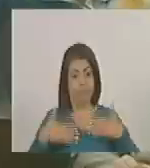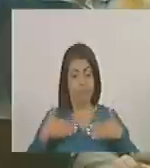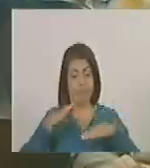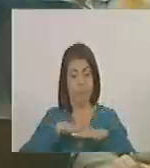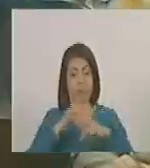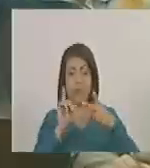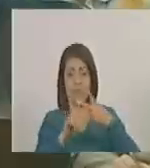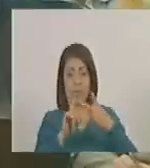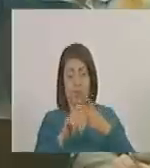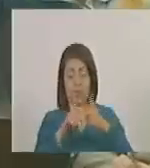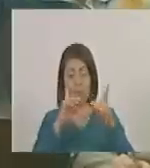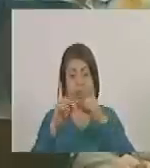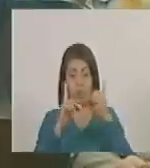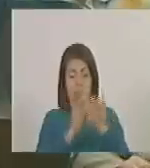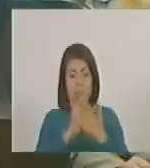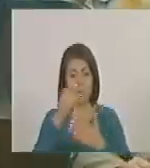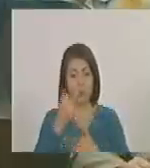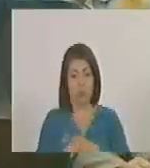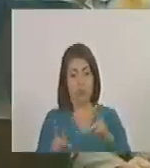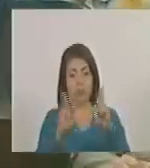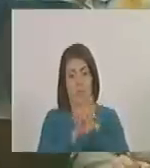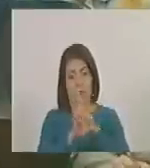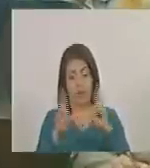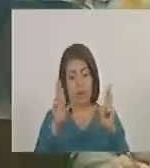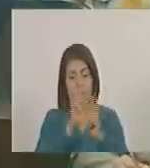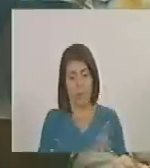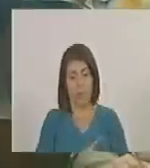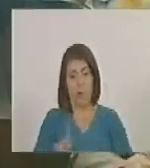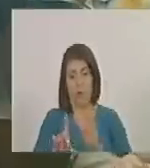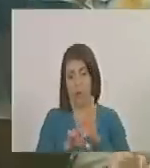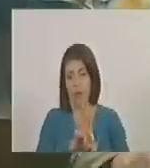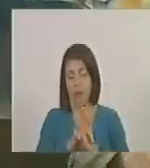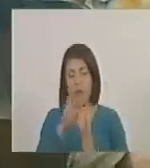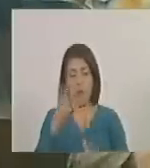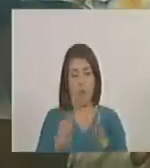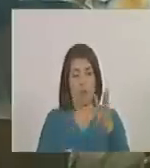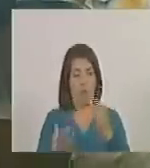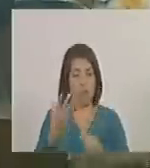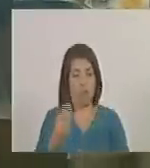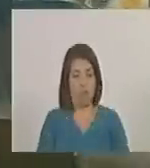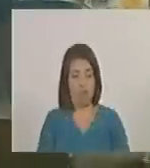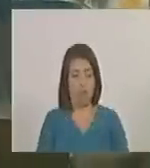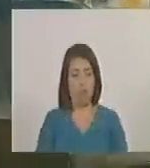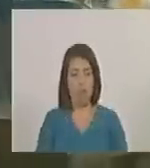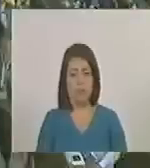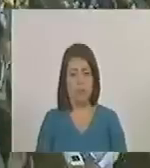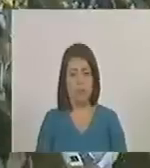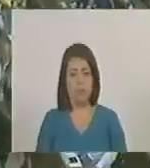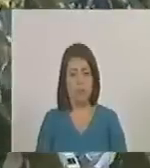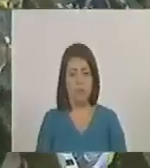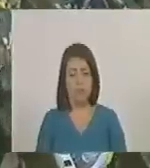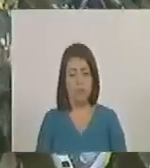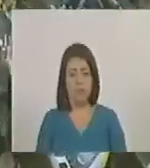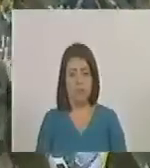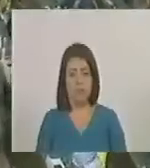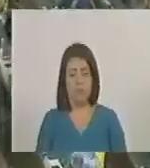en segunda discusión el proyecto de reforma de la ley orgánica de consejos comunales.